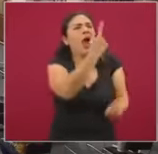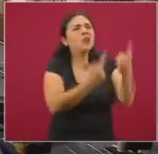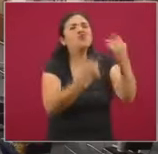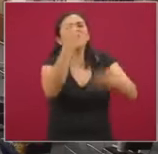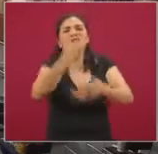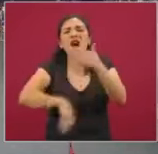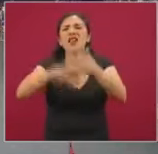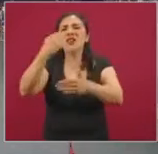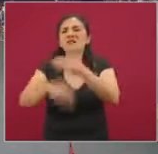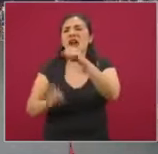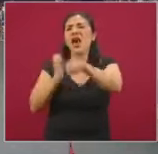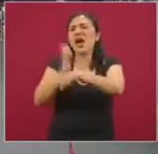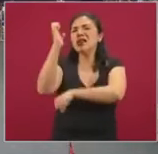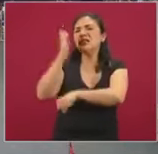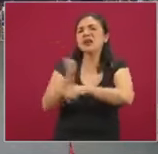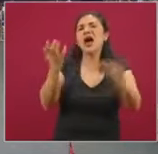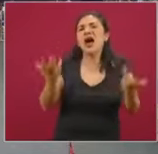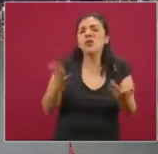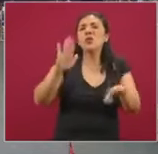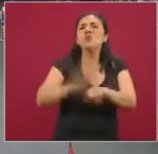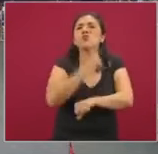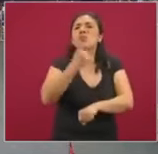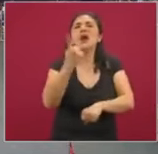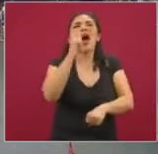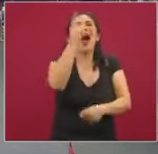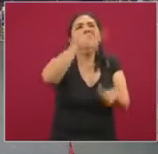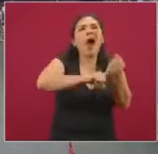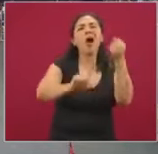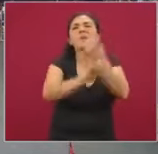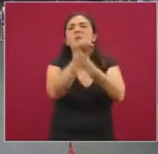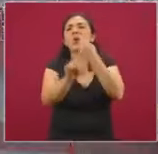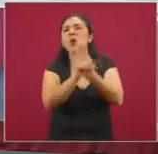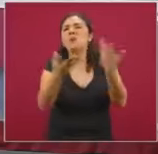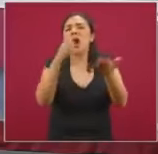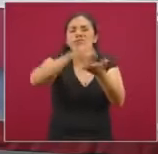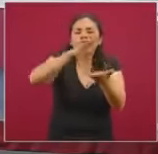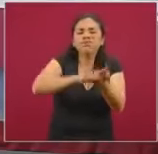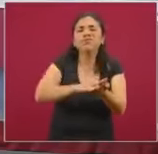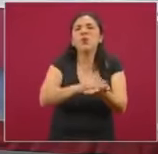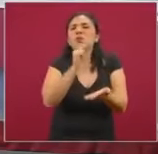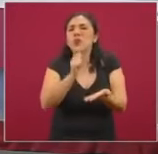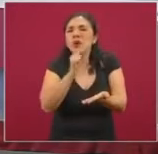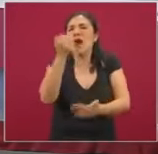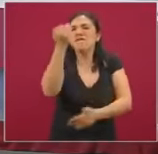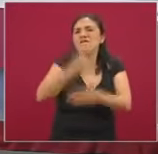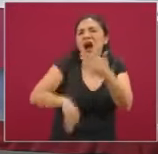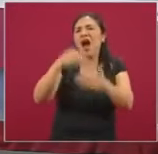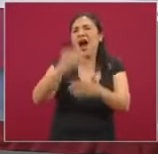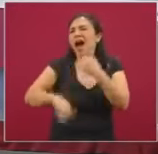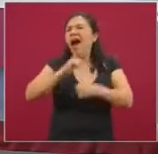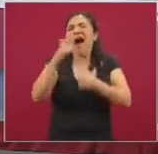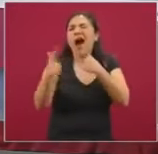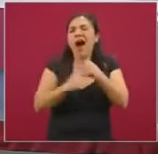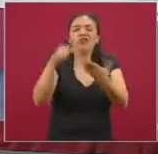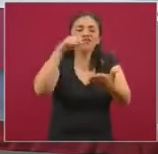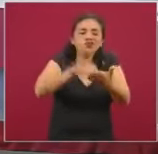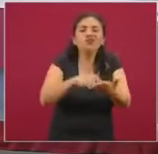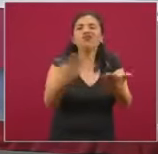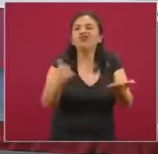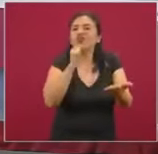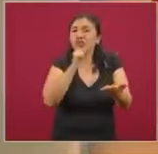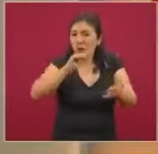entidades federativas que tenían tal vez un problema importante de registro y que podía tener un impacto en